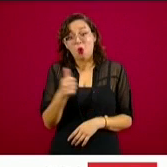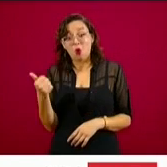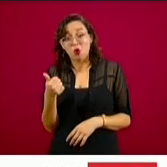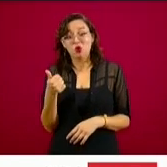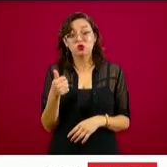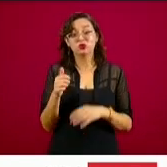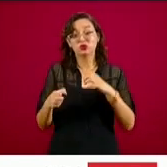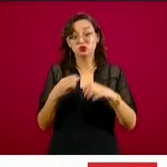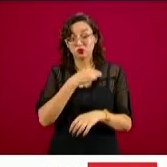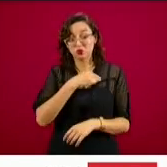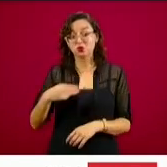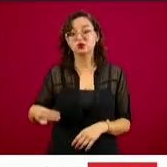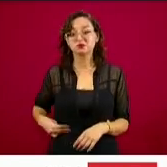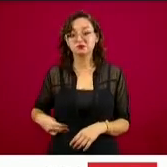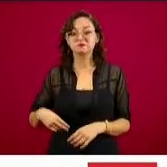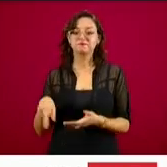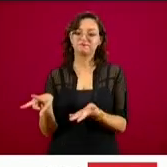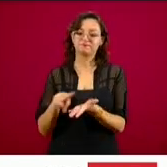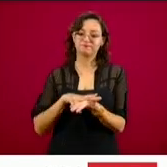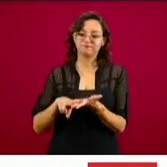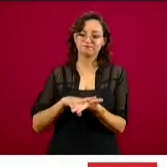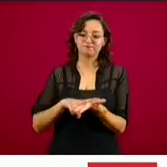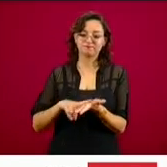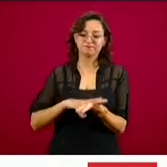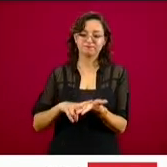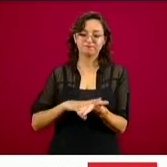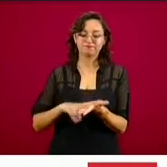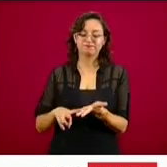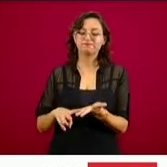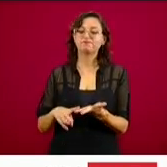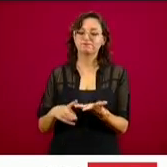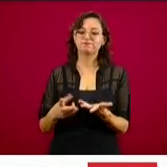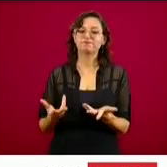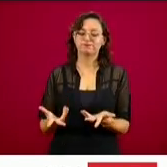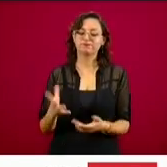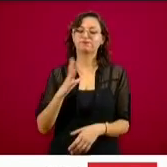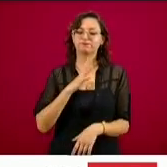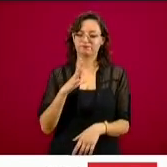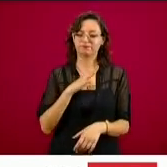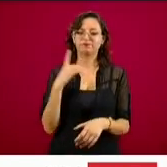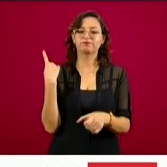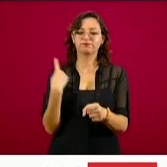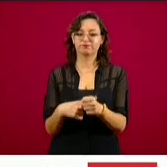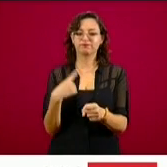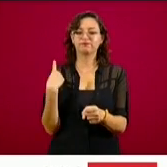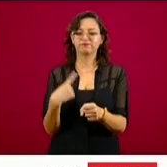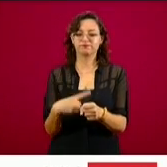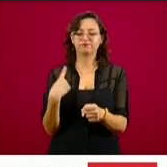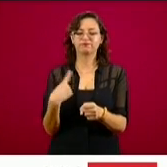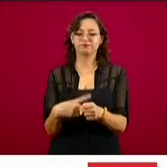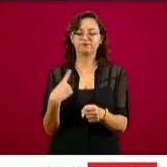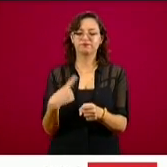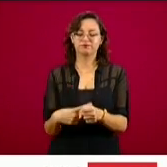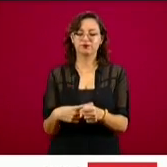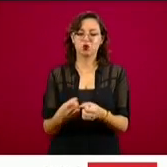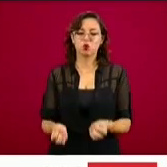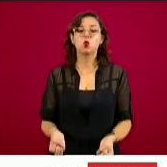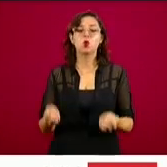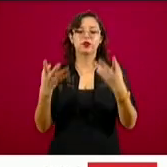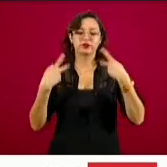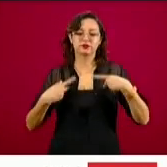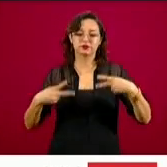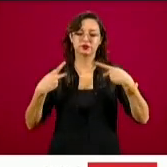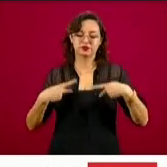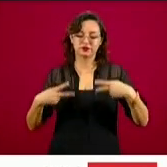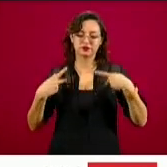zonas donde el color verde muestra la intensidad de transmisión con el número de casos que se